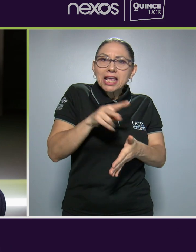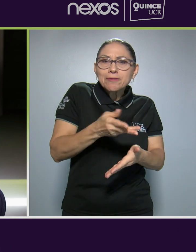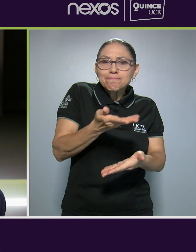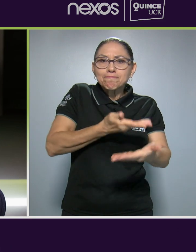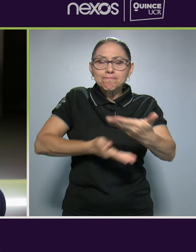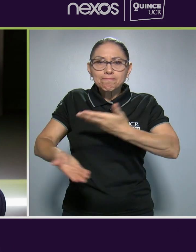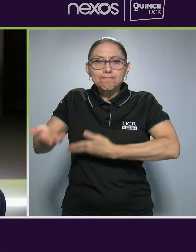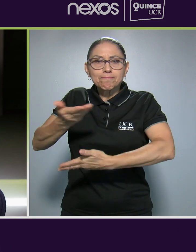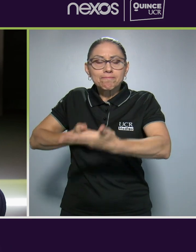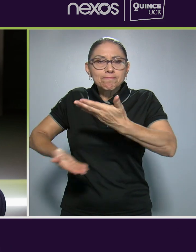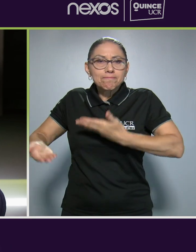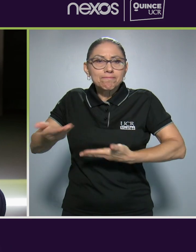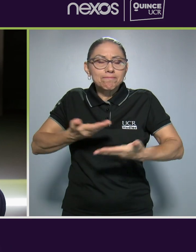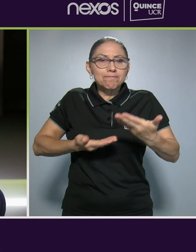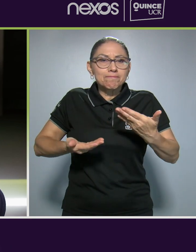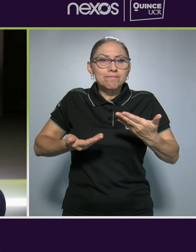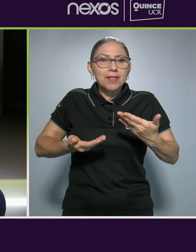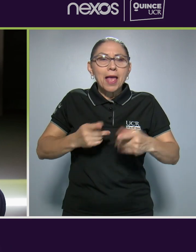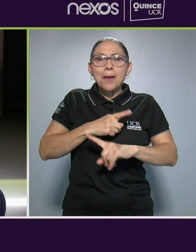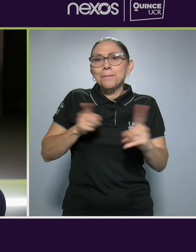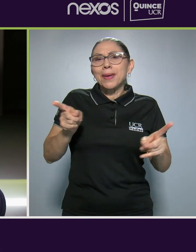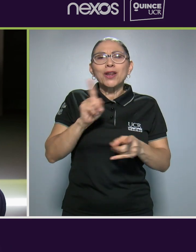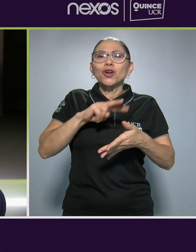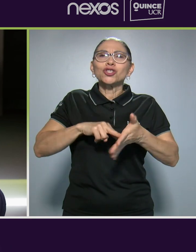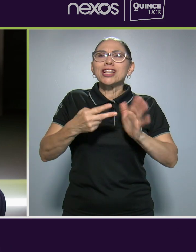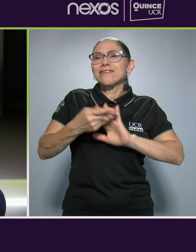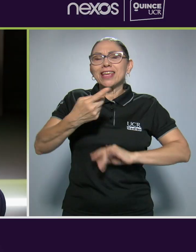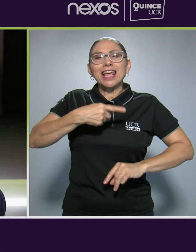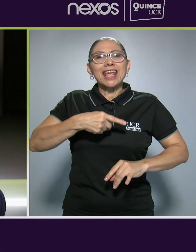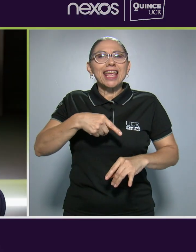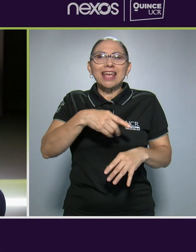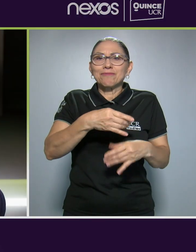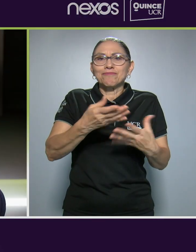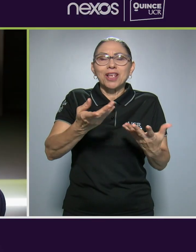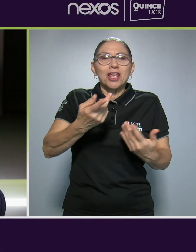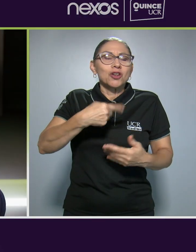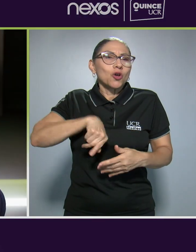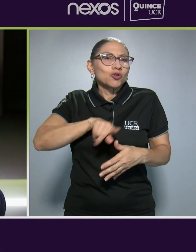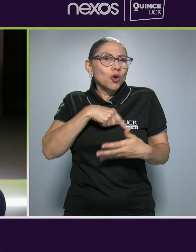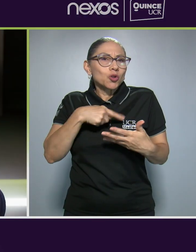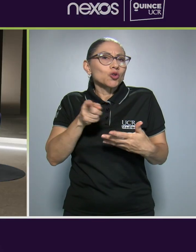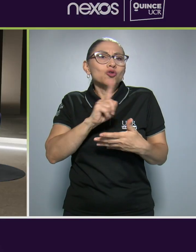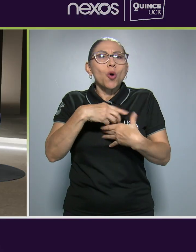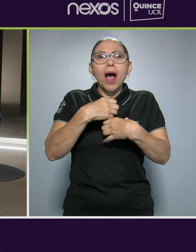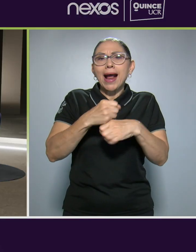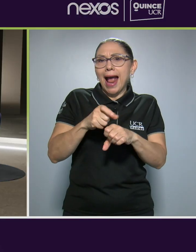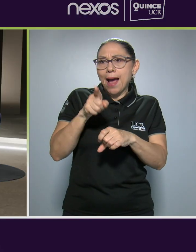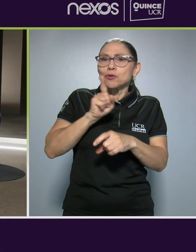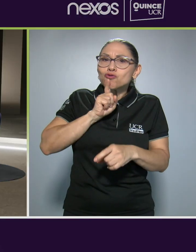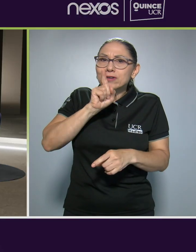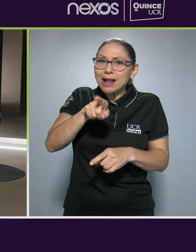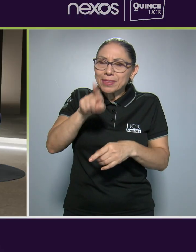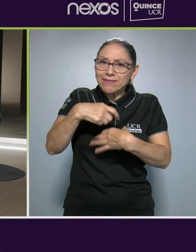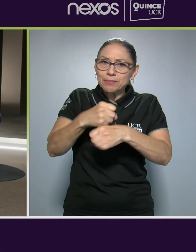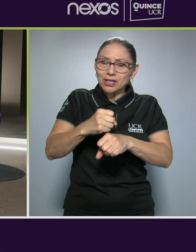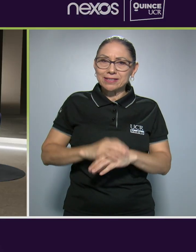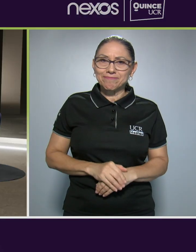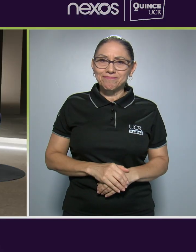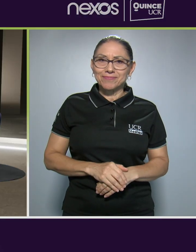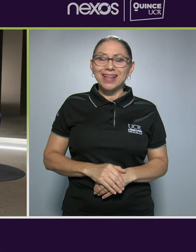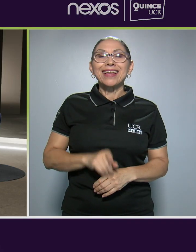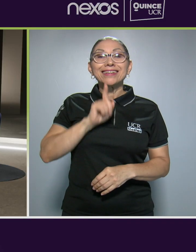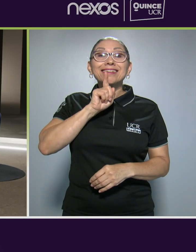que entonces nosotros nos autoalcahueteamos, de alguna manera decirlo. Así es. Bueno, efectivamente, recordemos que CONAPDIS